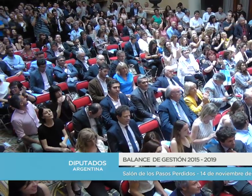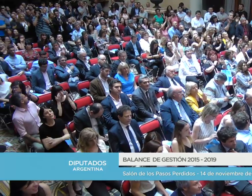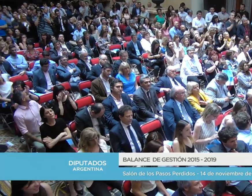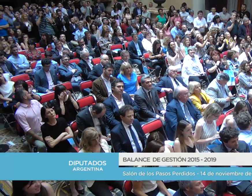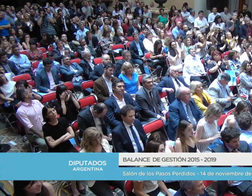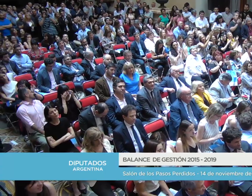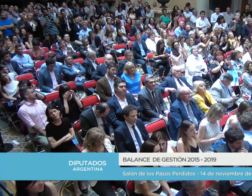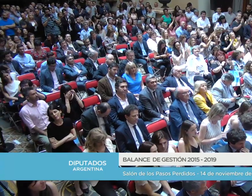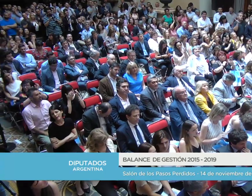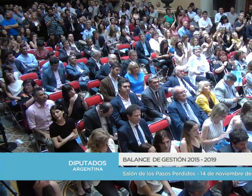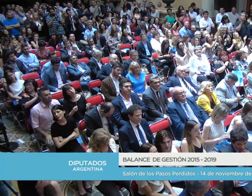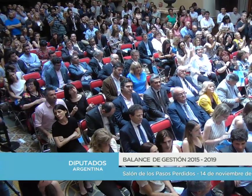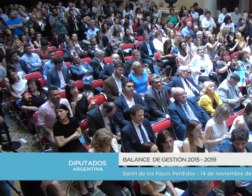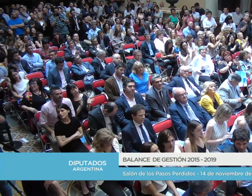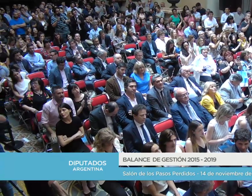Bueno.